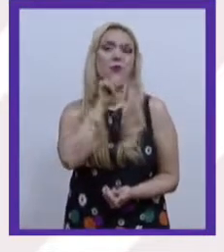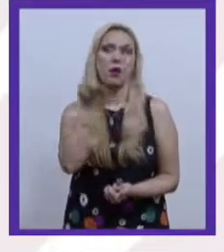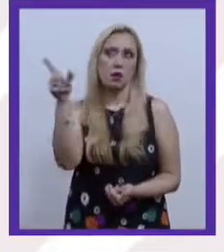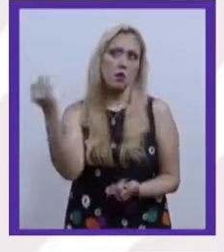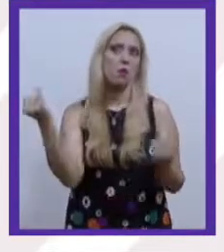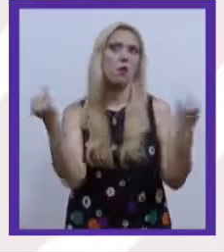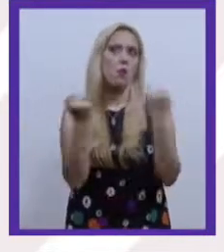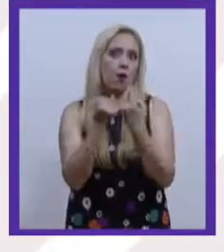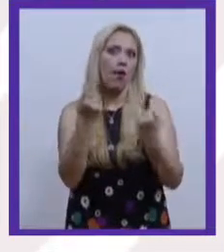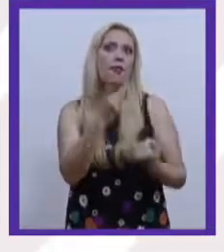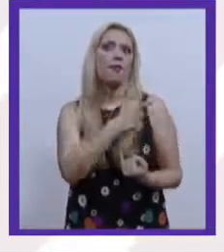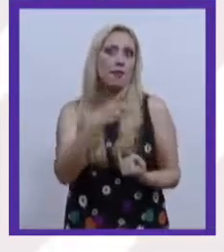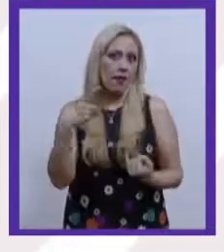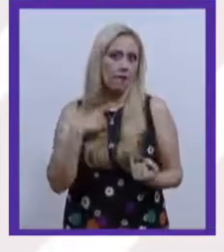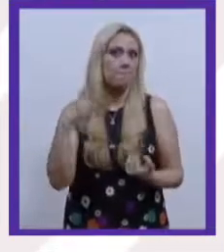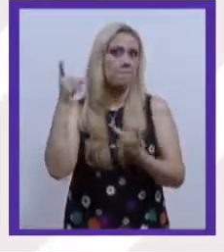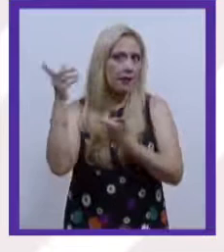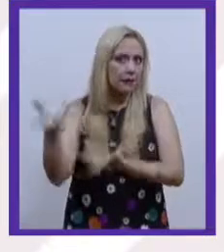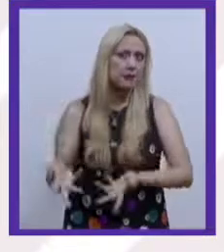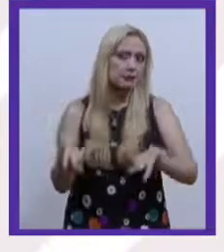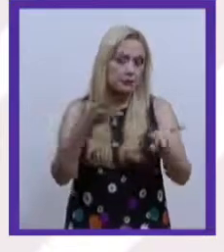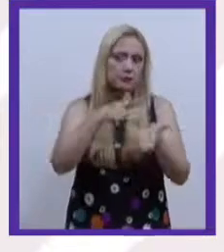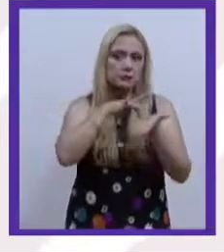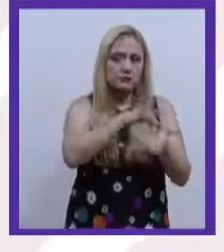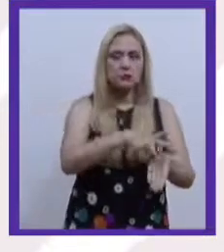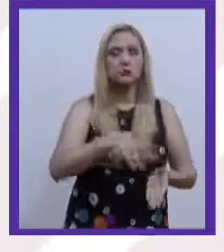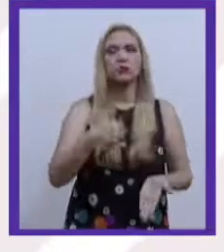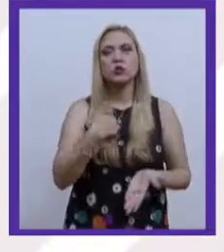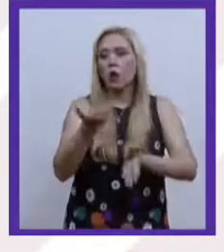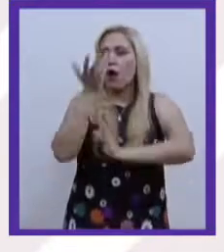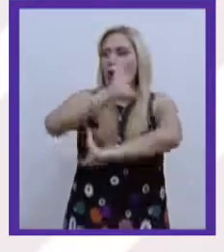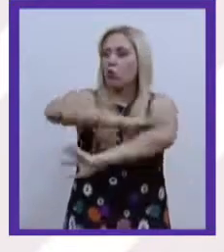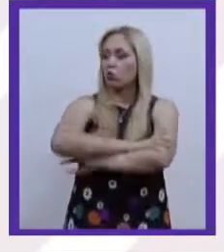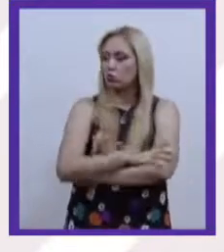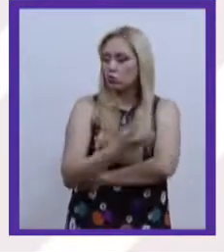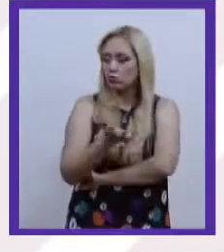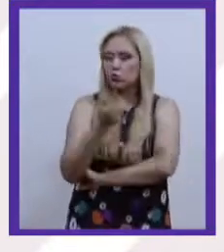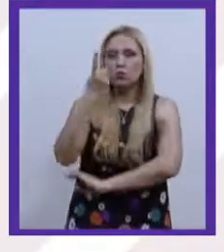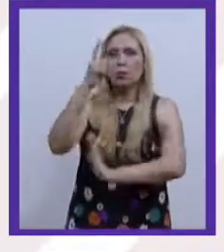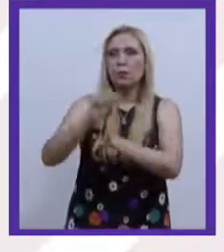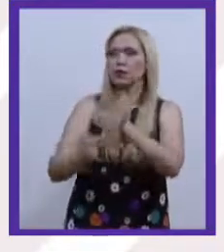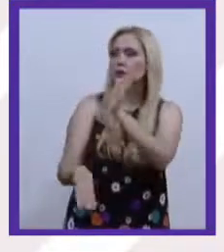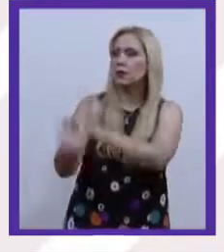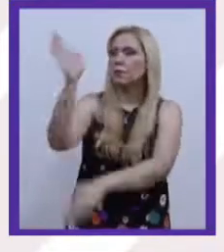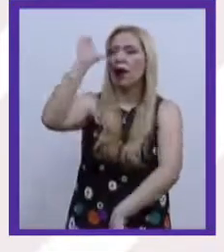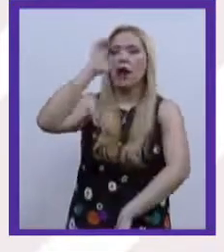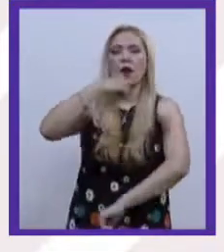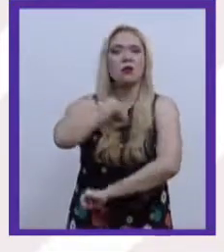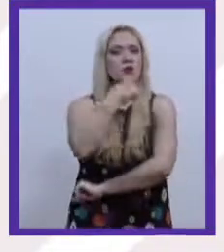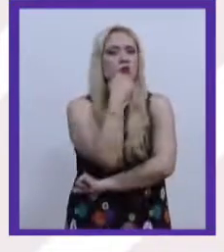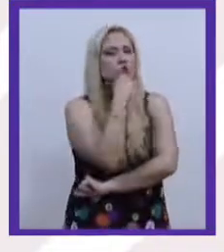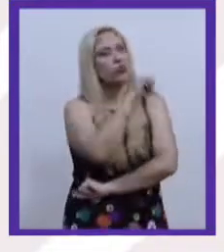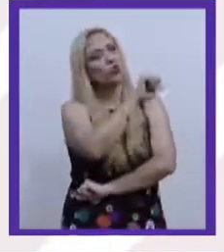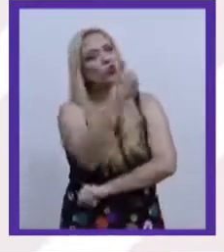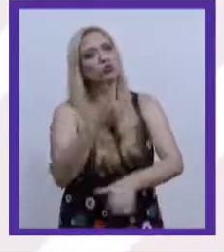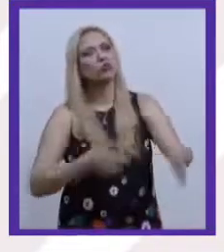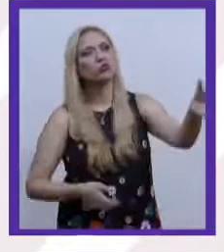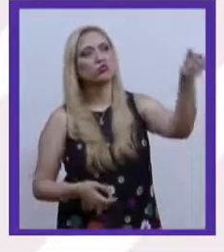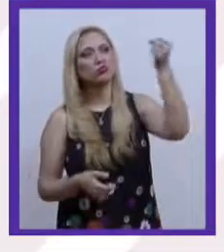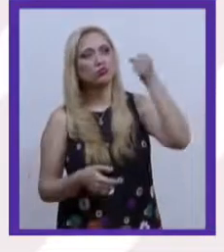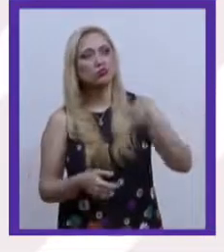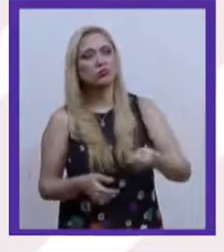está influyendo, ¿no?, en el sentido de decir, ¿yo qué voy a hacer ese mes sin ese trabajador? ¿No? Voy a contratar otro si es